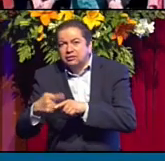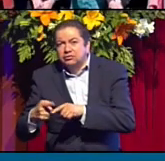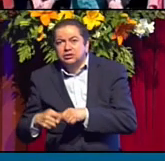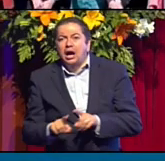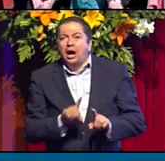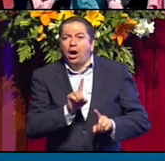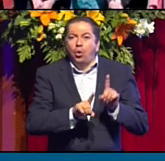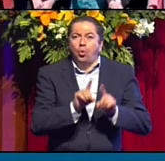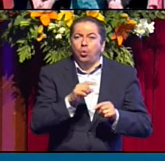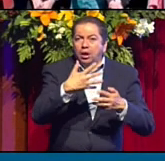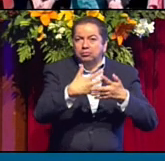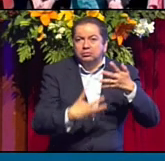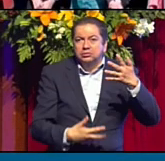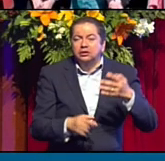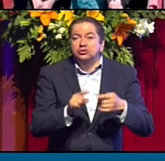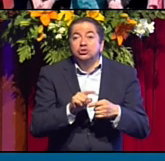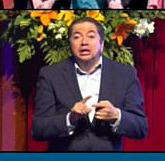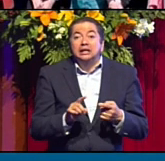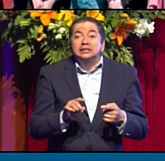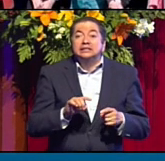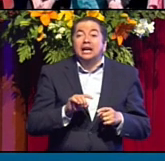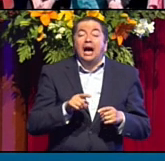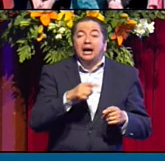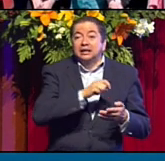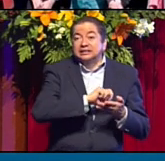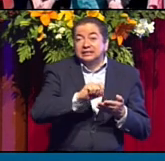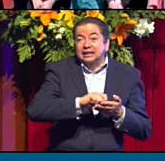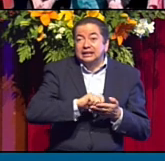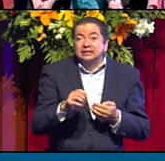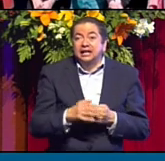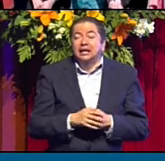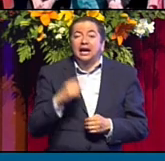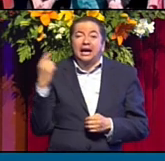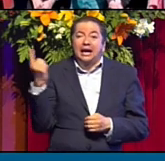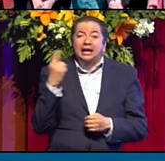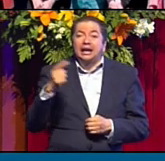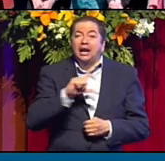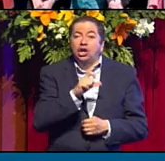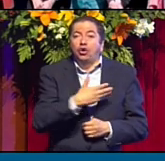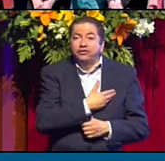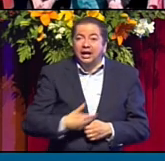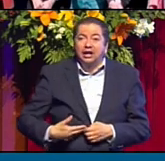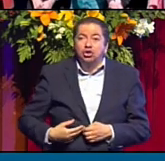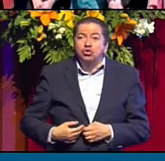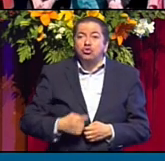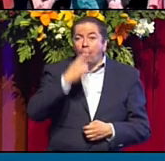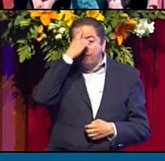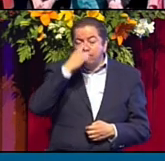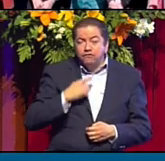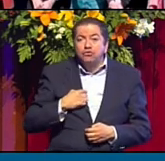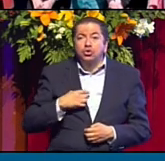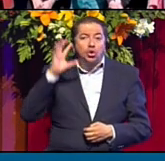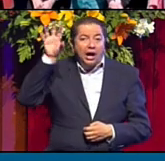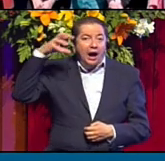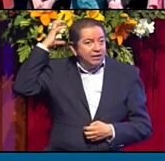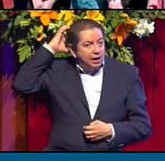algunas, ahí estamos con la Secretaria General de Gobierno, Camila Vallejo, le estamos entregando un busto de Gabriela Mistral.